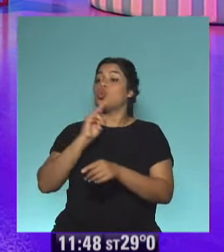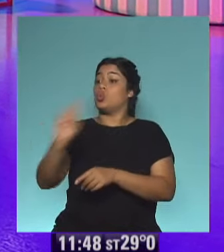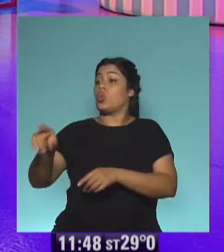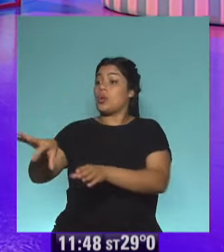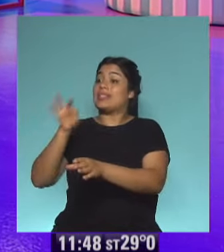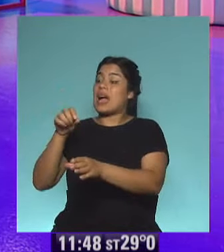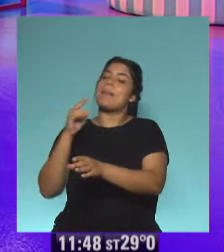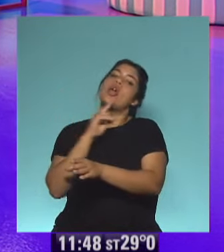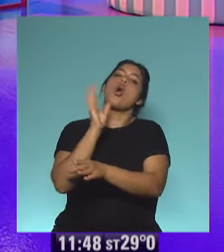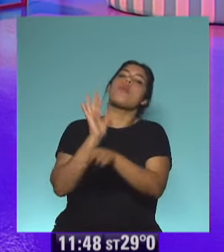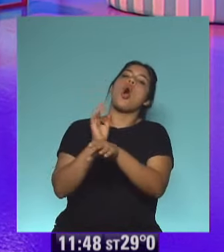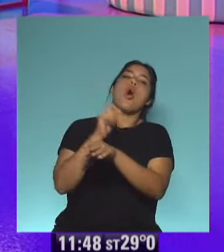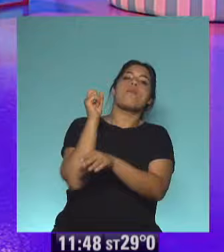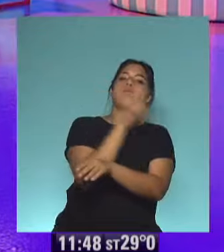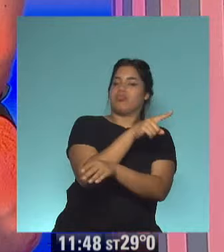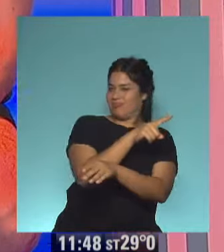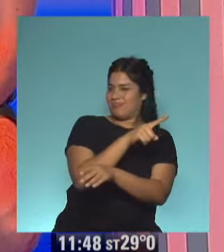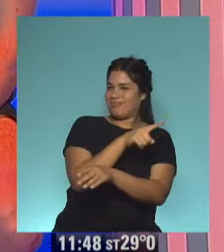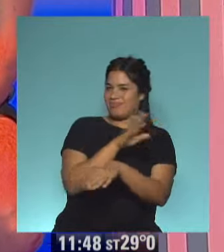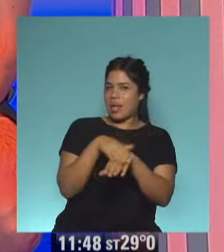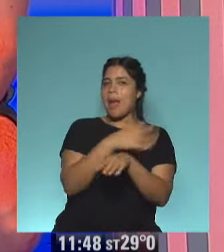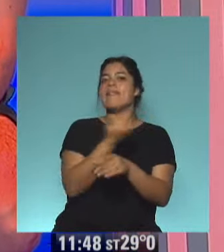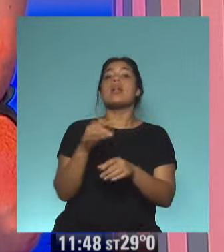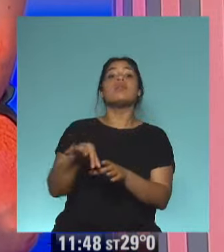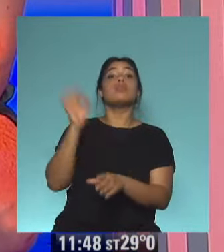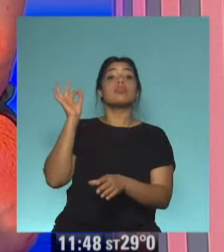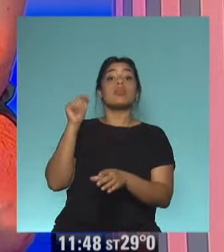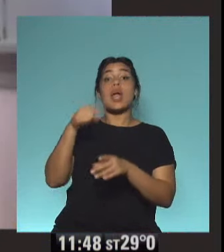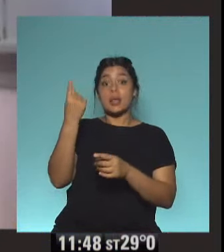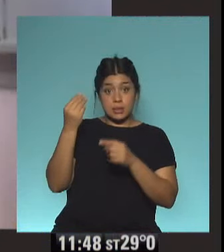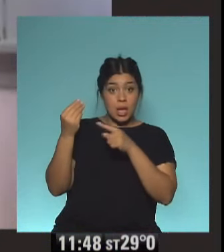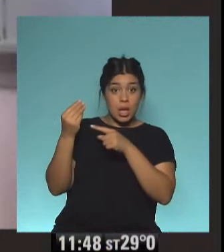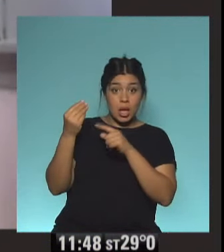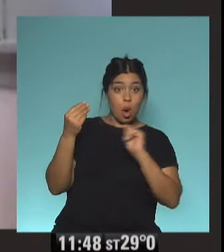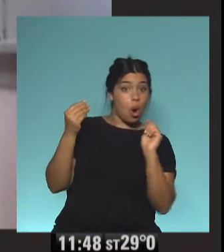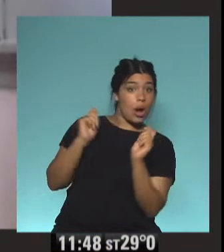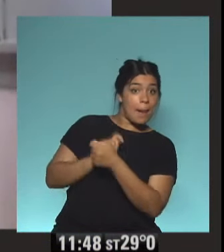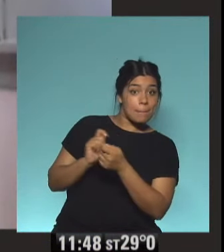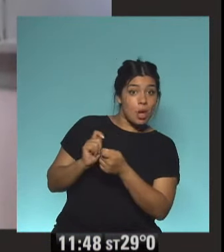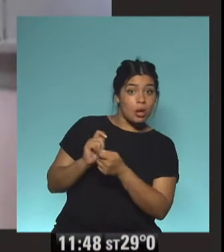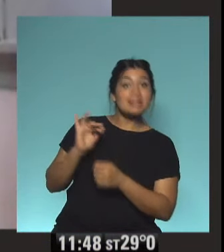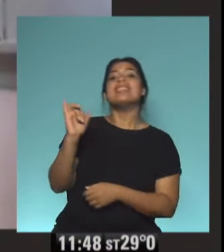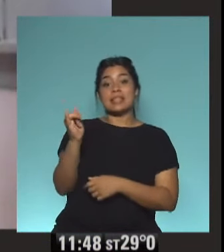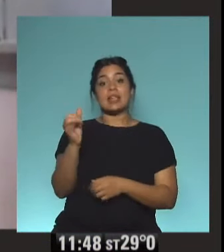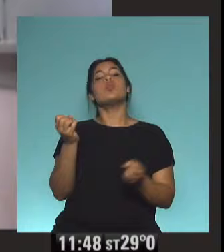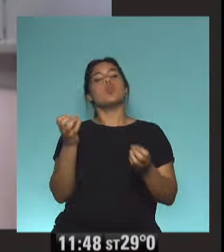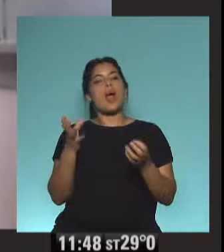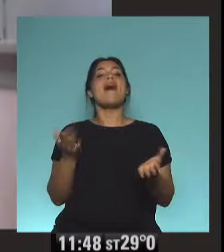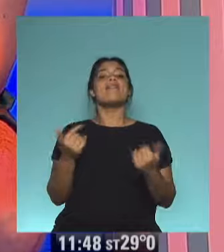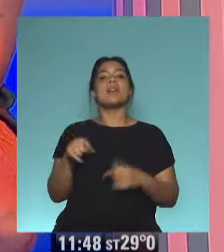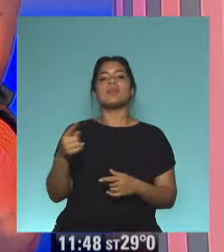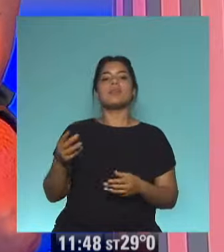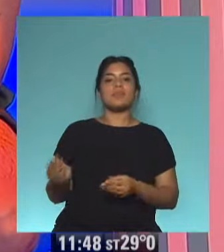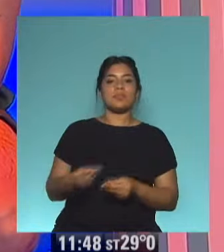de ellas. A ver qué te sale, ¿eh? A ver cuál te toca. ¿Qué nos toca? ¿Este o cambio? ¿Ese o cambia? ¿Sí? Este. Bueno, vamos con